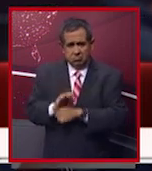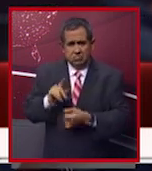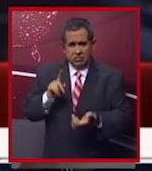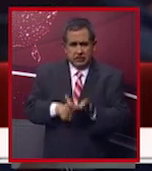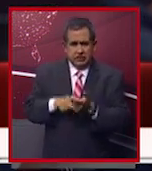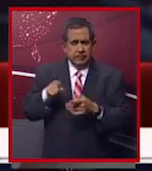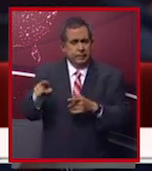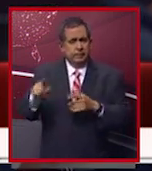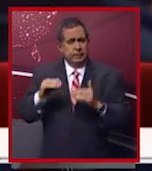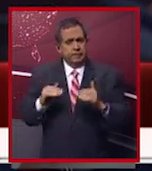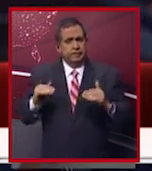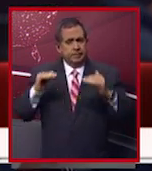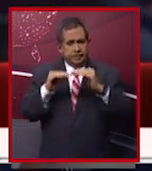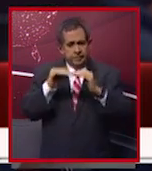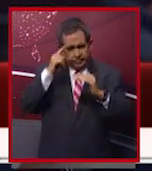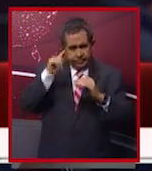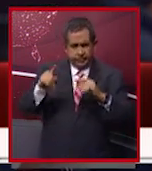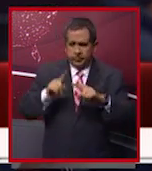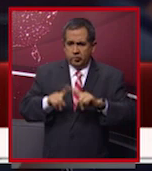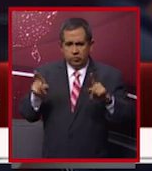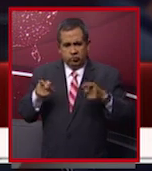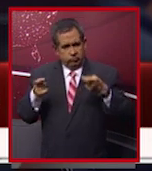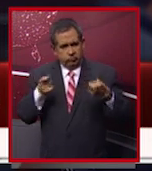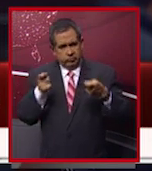una instancia para